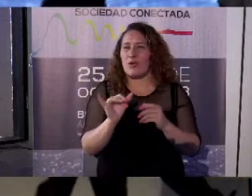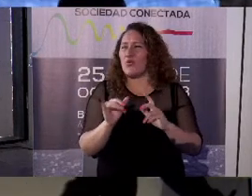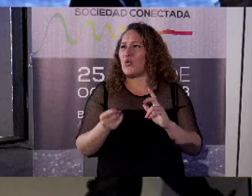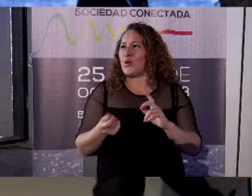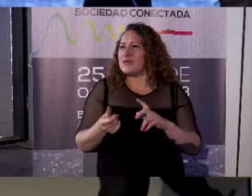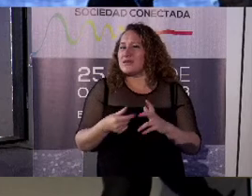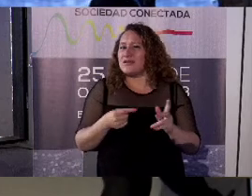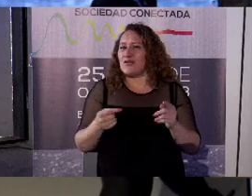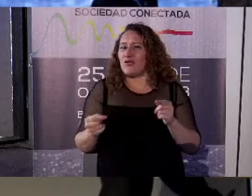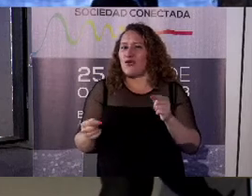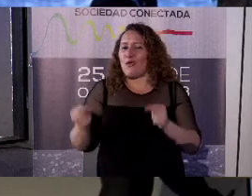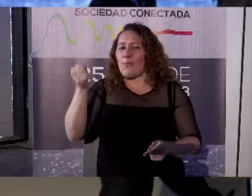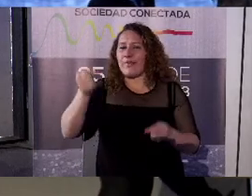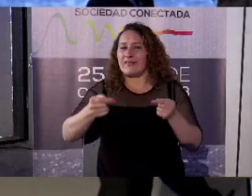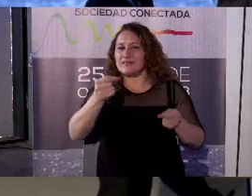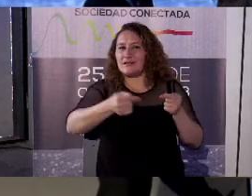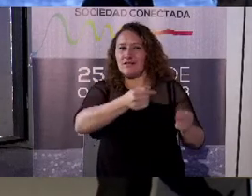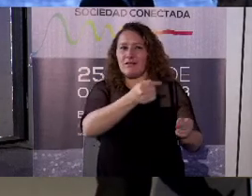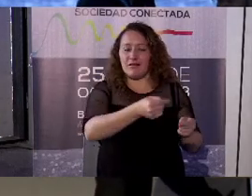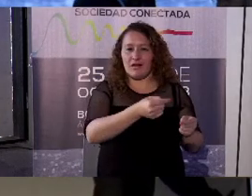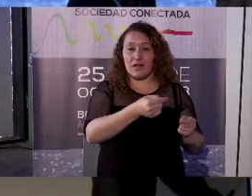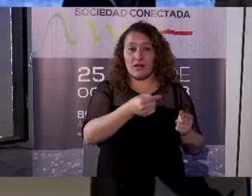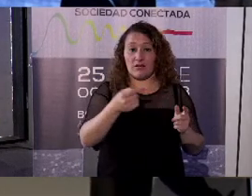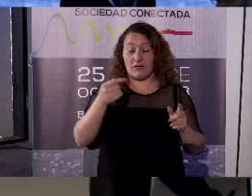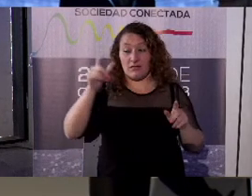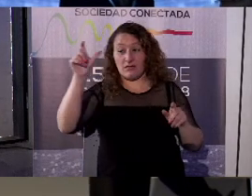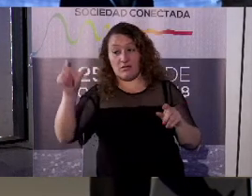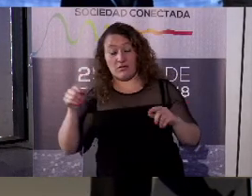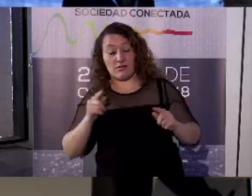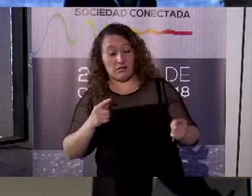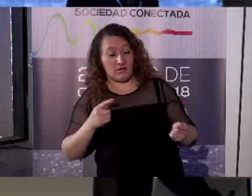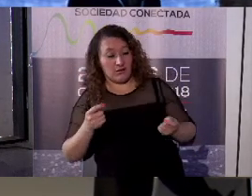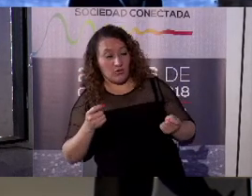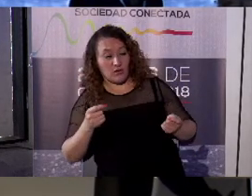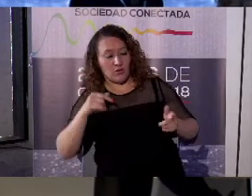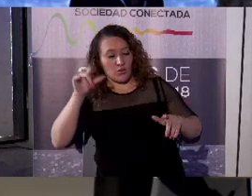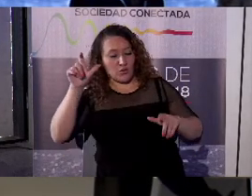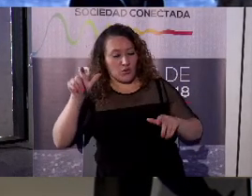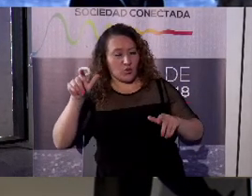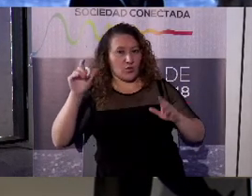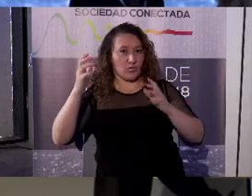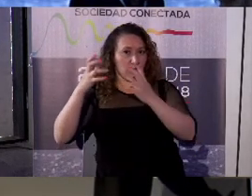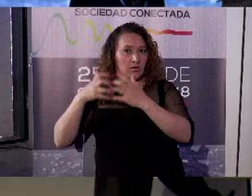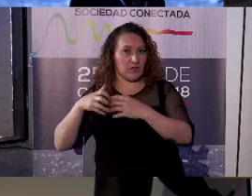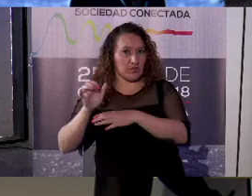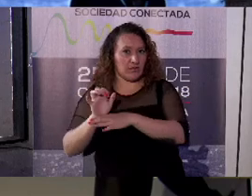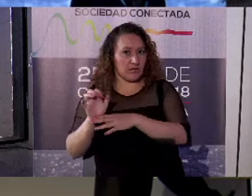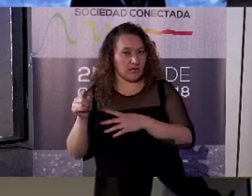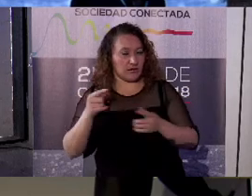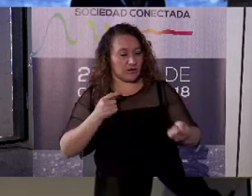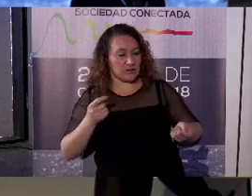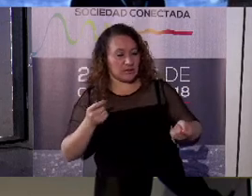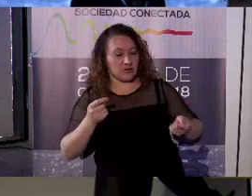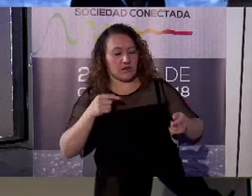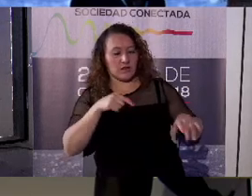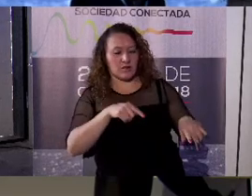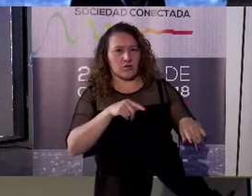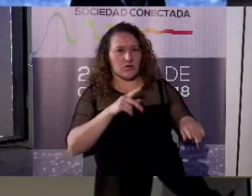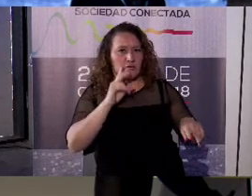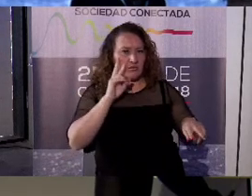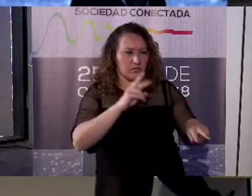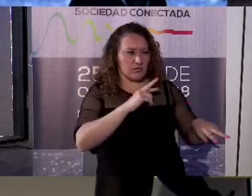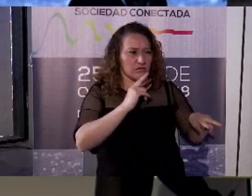entre lo que el regulador interpreta como la necesidad del mercado para poder generar el servicio que el público